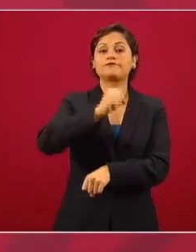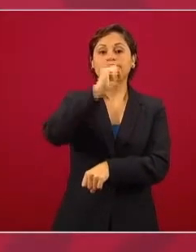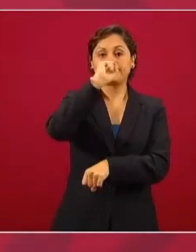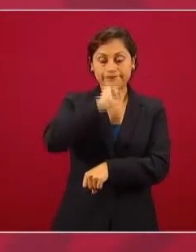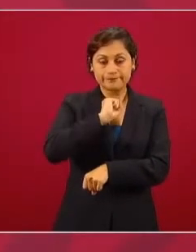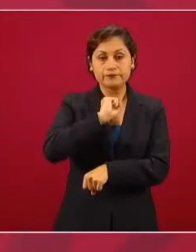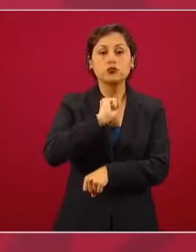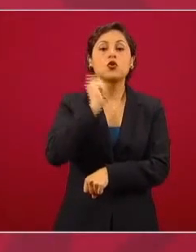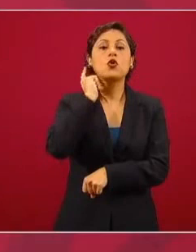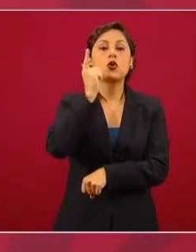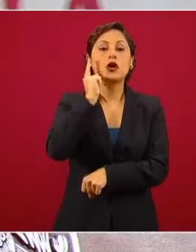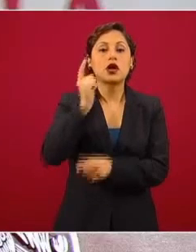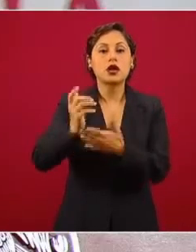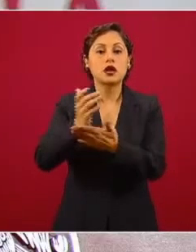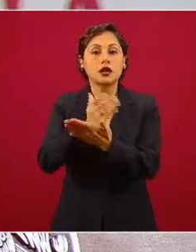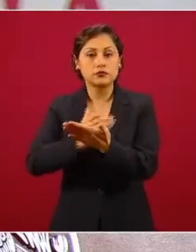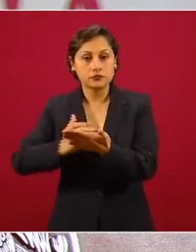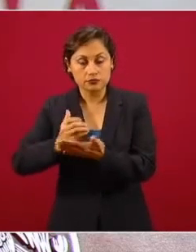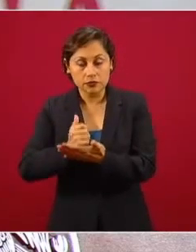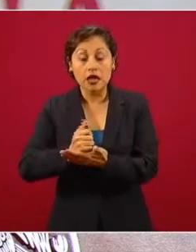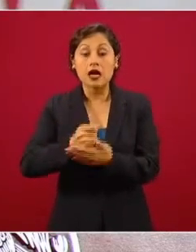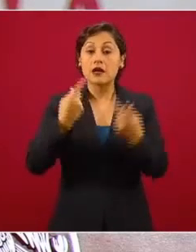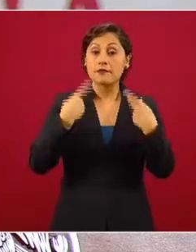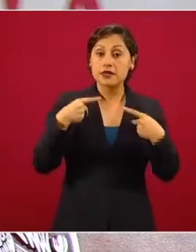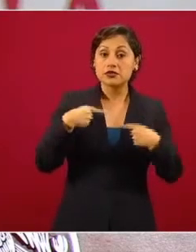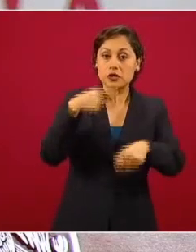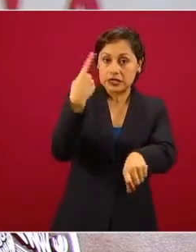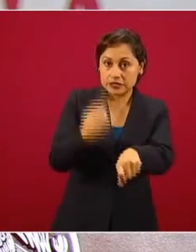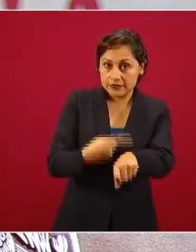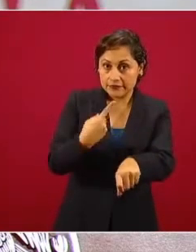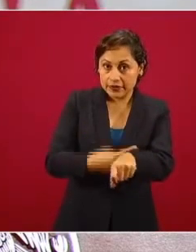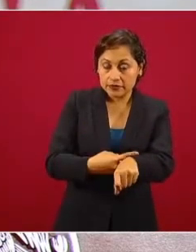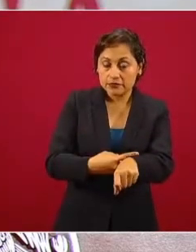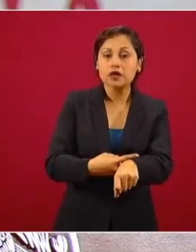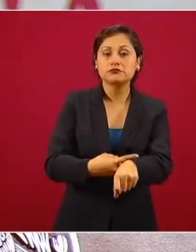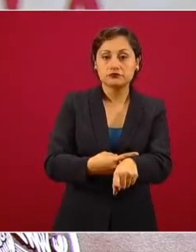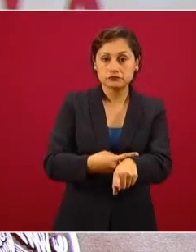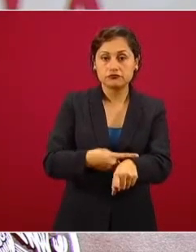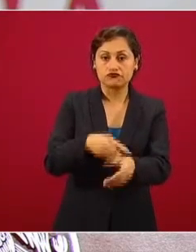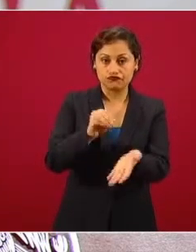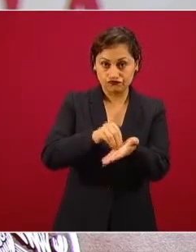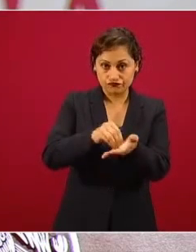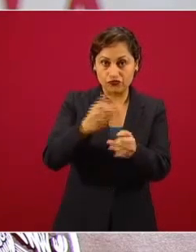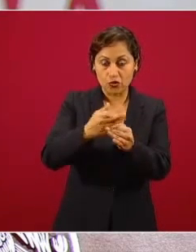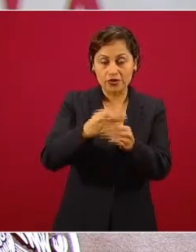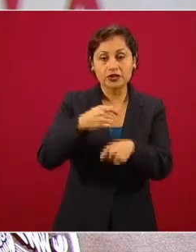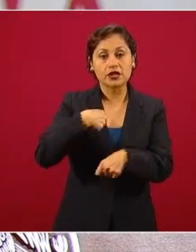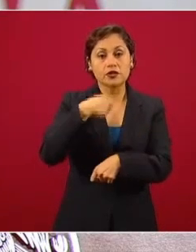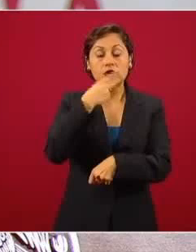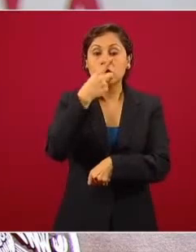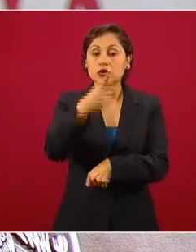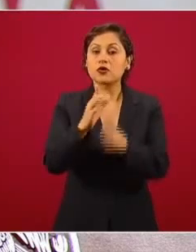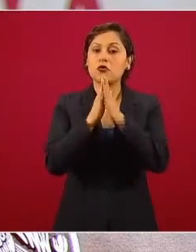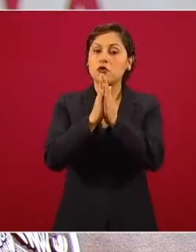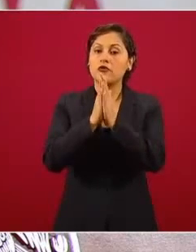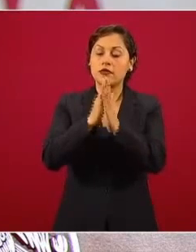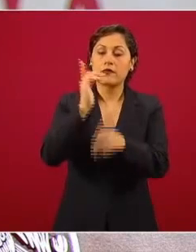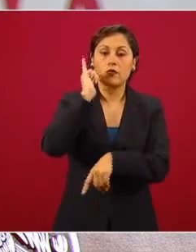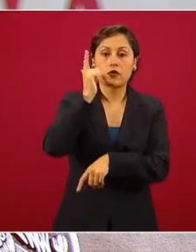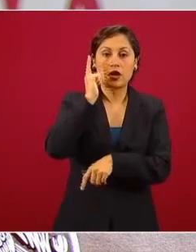lo mismo. Y tenemos que seguirnos cuidando, seguir con las